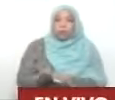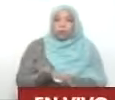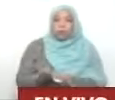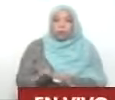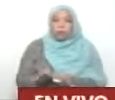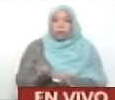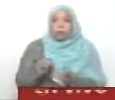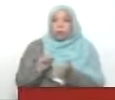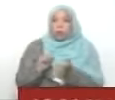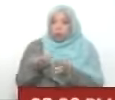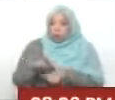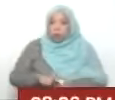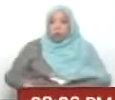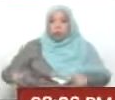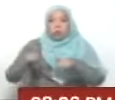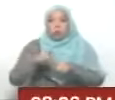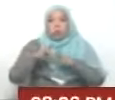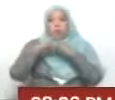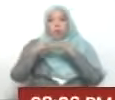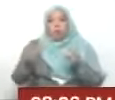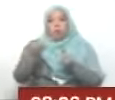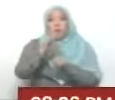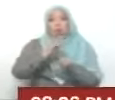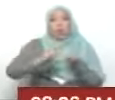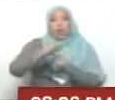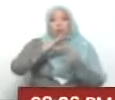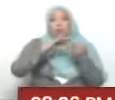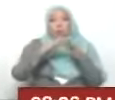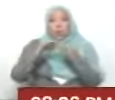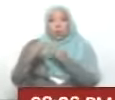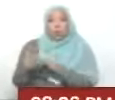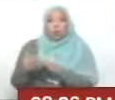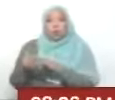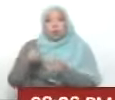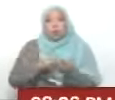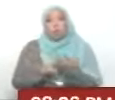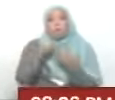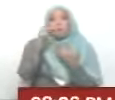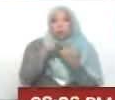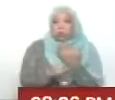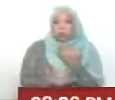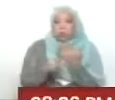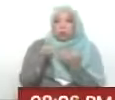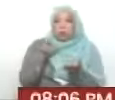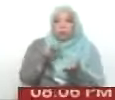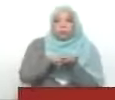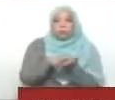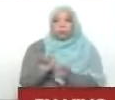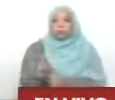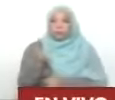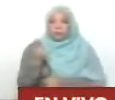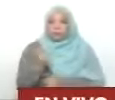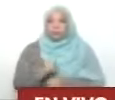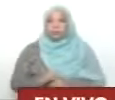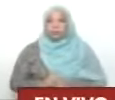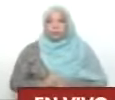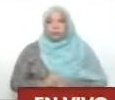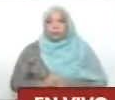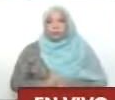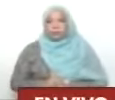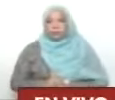los depósitos a todos los circuitos comunales para los proyectos que fueron aprobados. Primera orden.